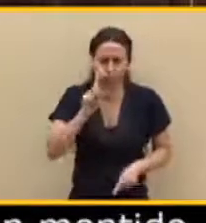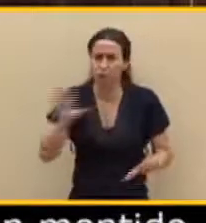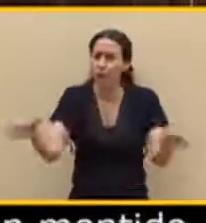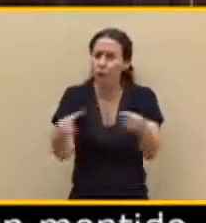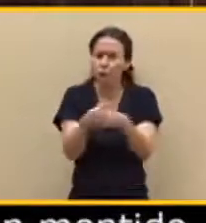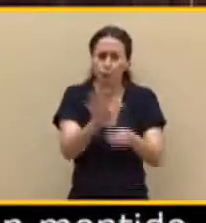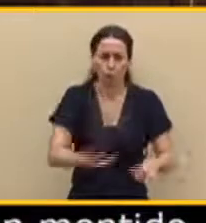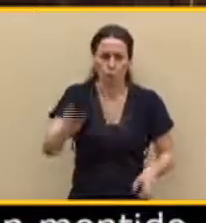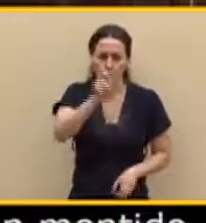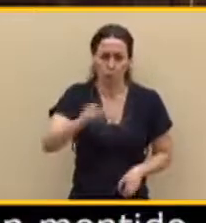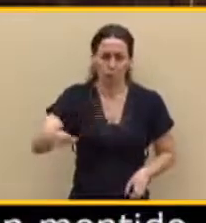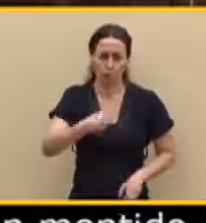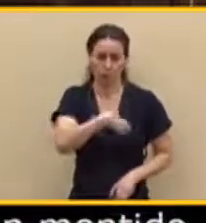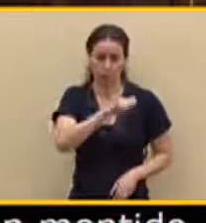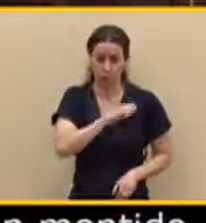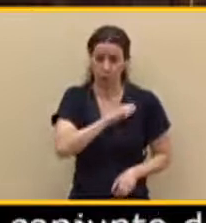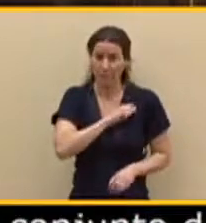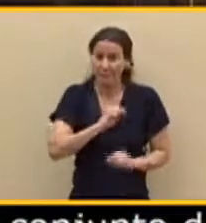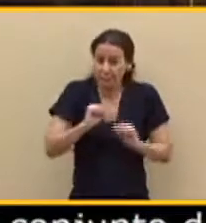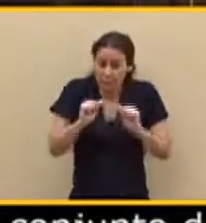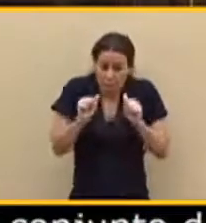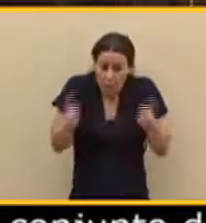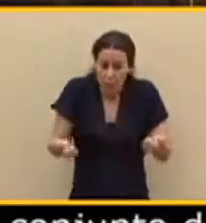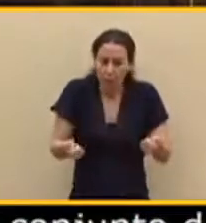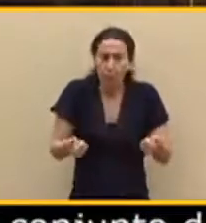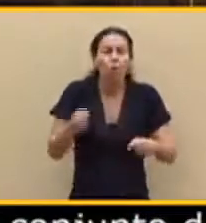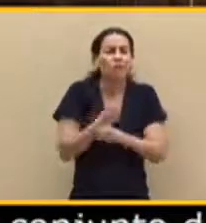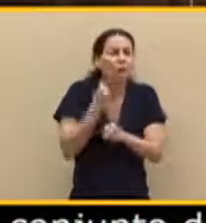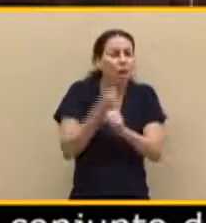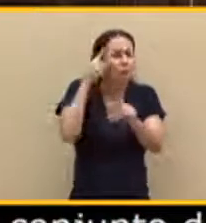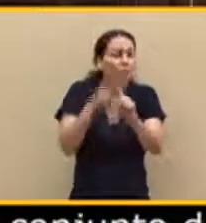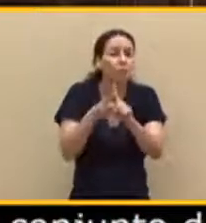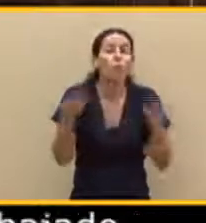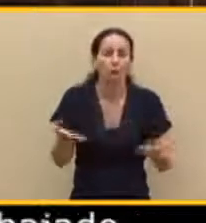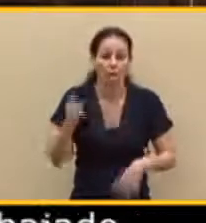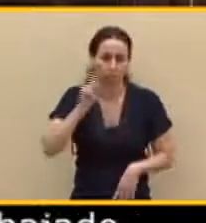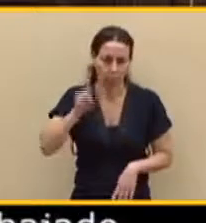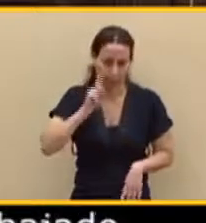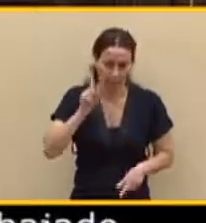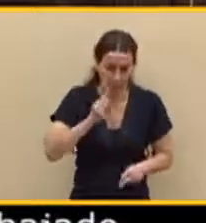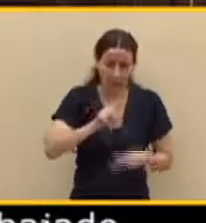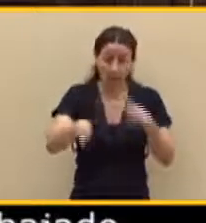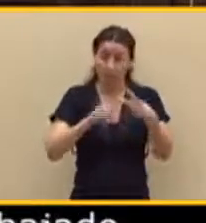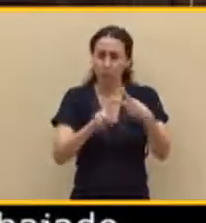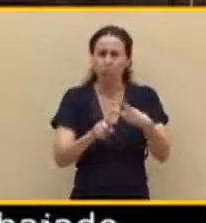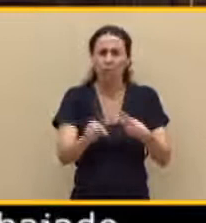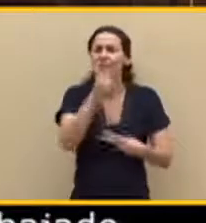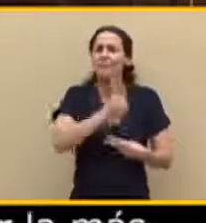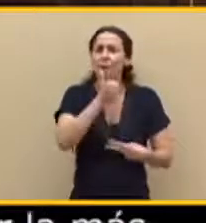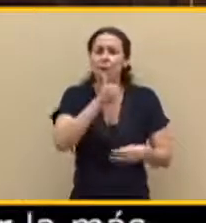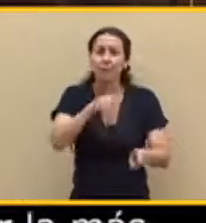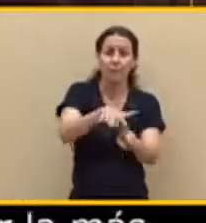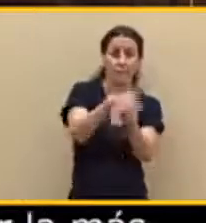el primer minuto han trabajado, primero para mentir y después para mantener la más profunda y descarnada ley del